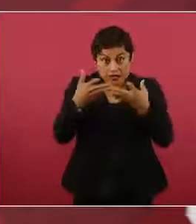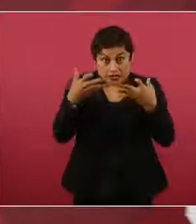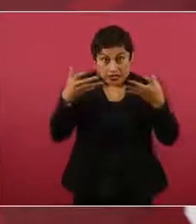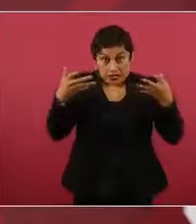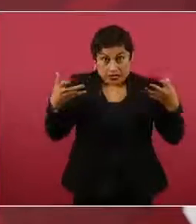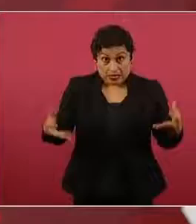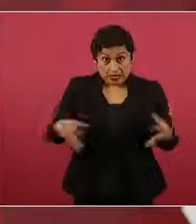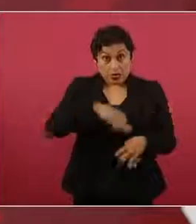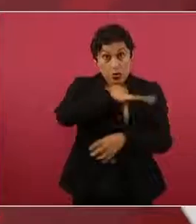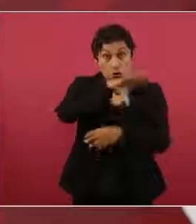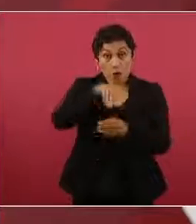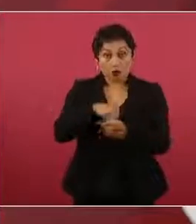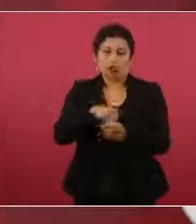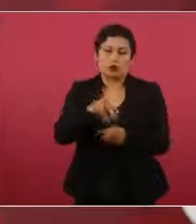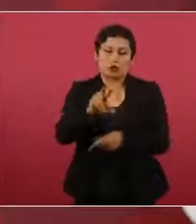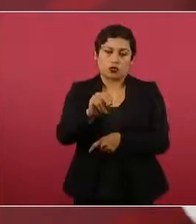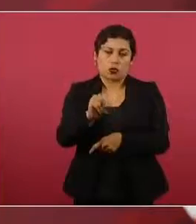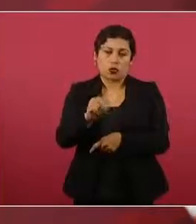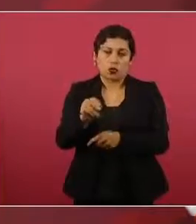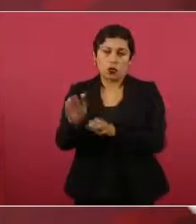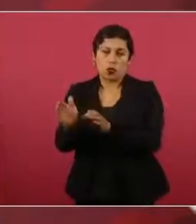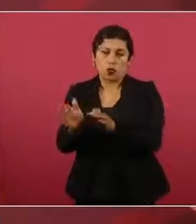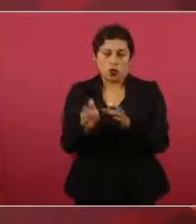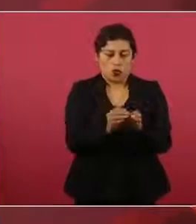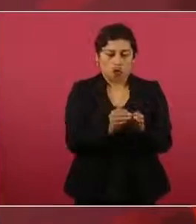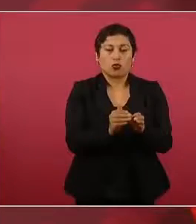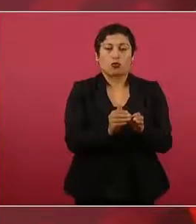pero pensamos que vamos a